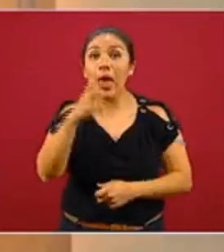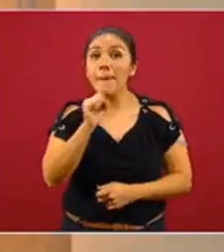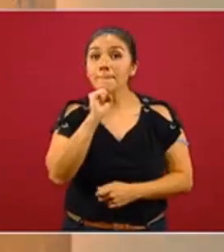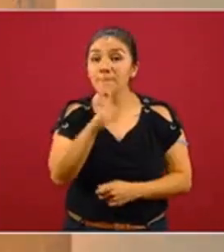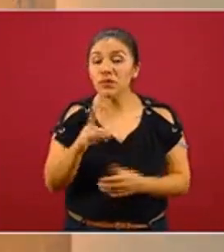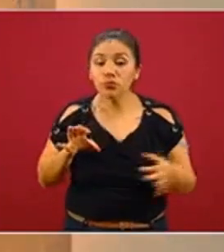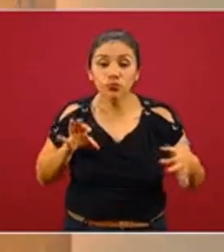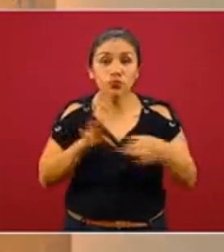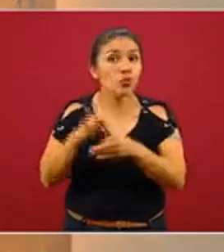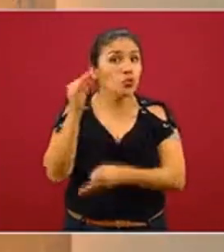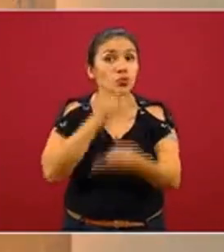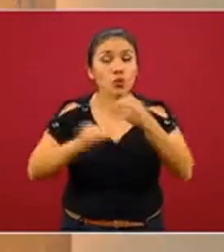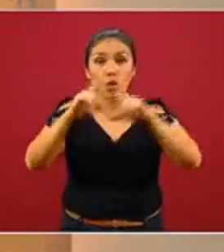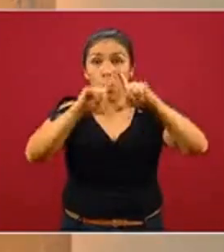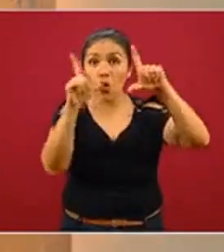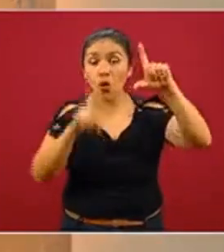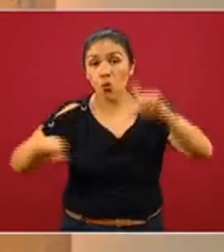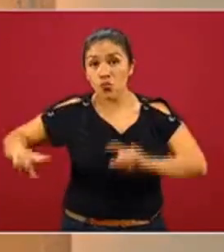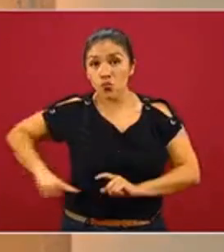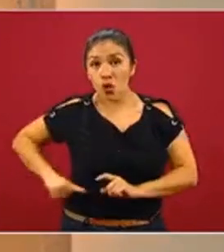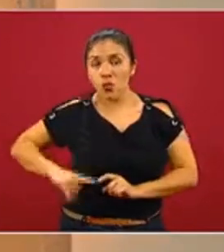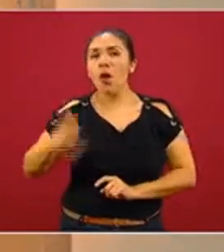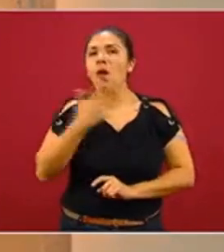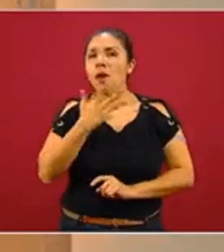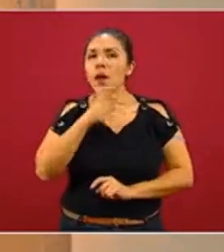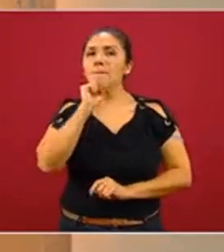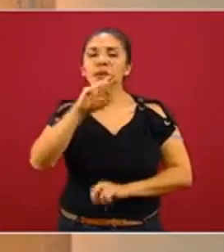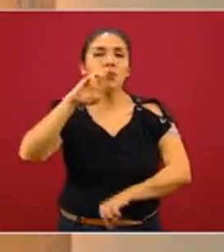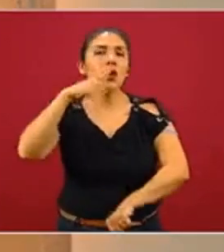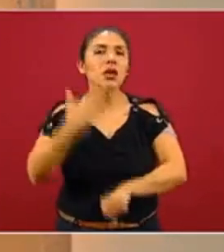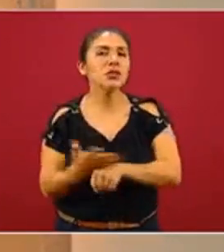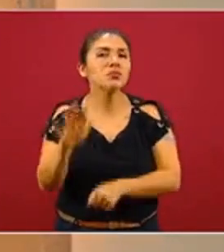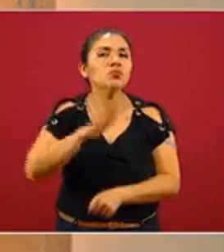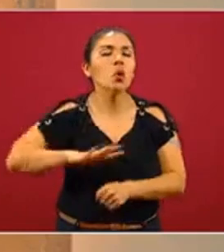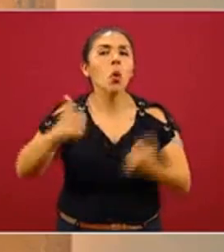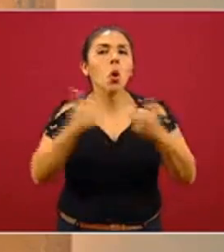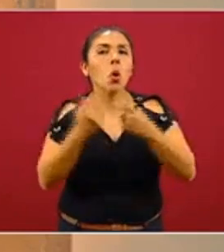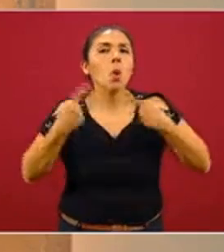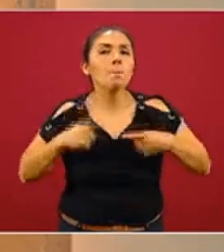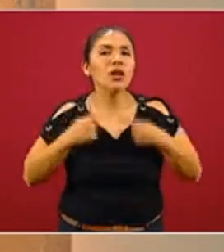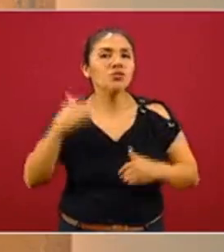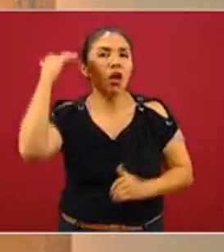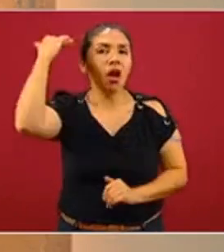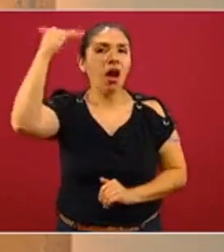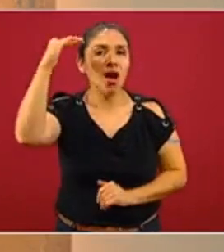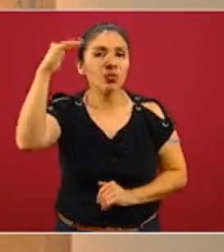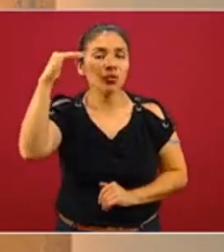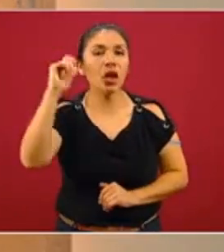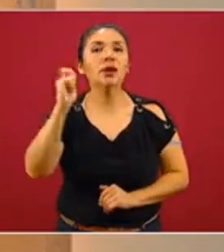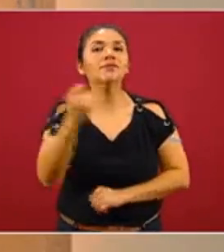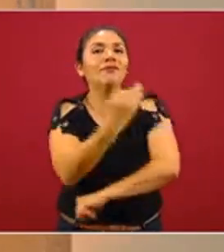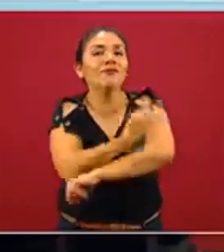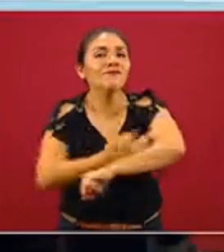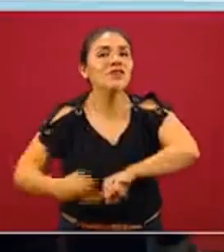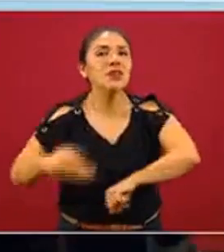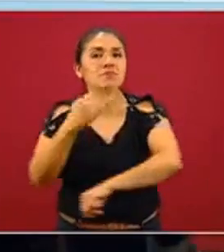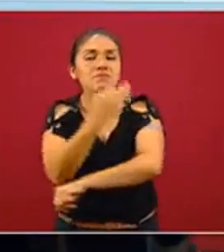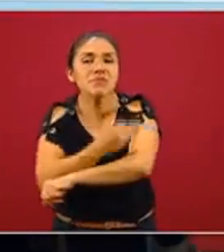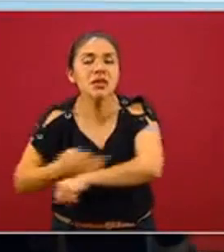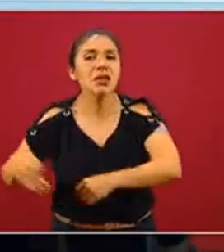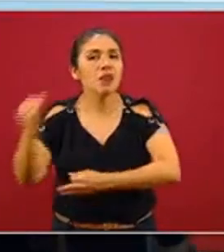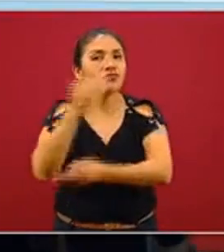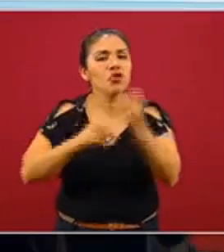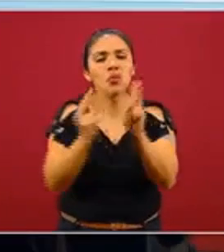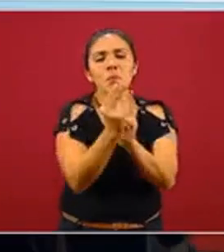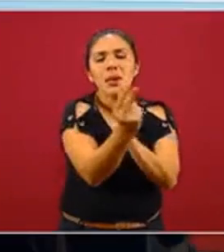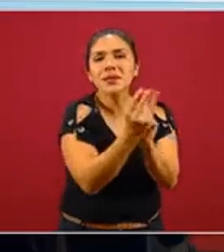Estado mexicano hay evidentemente una corresponsabilidad de la población adulta, de las familias, también de las comunidades